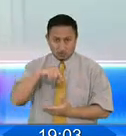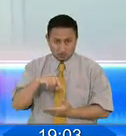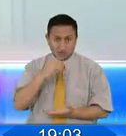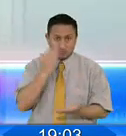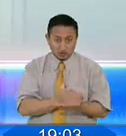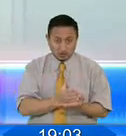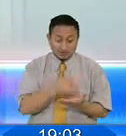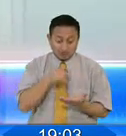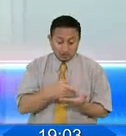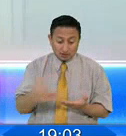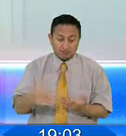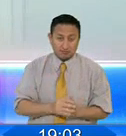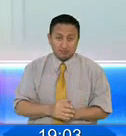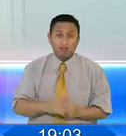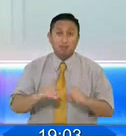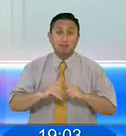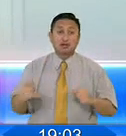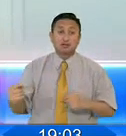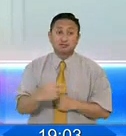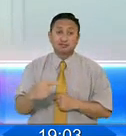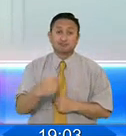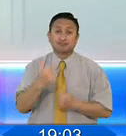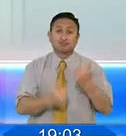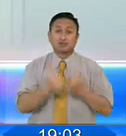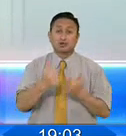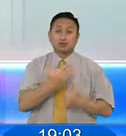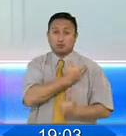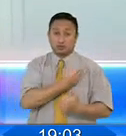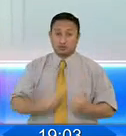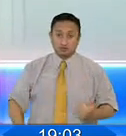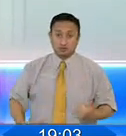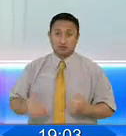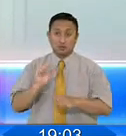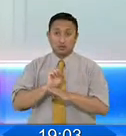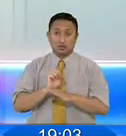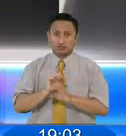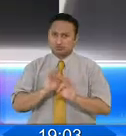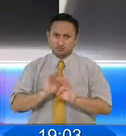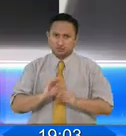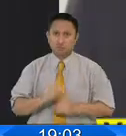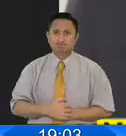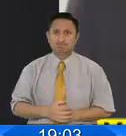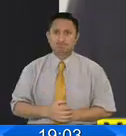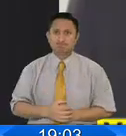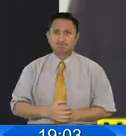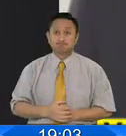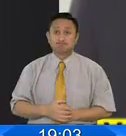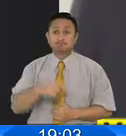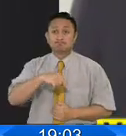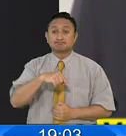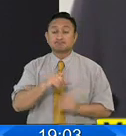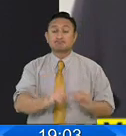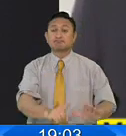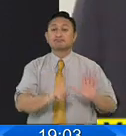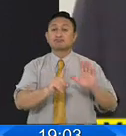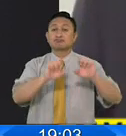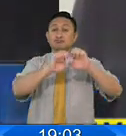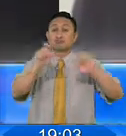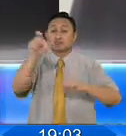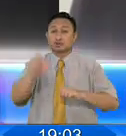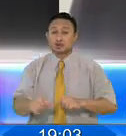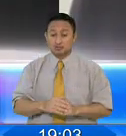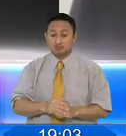no era el caso de la candidatura a presidente de la República. Esta iba a ser la sexta postulación del empresario por llegar al sillón